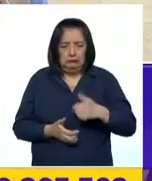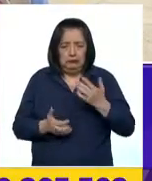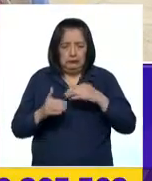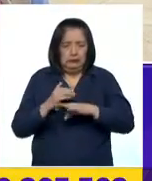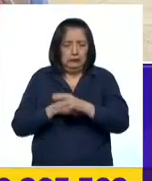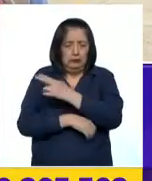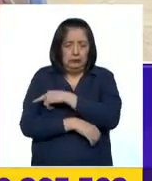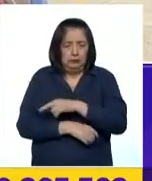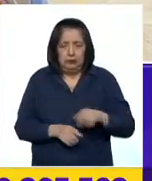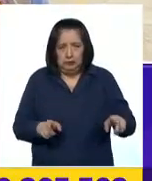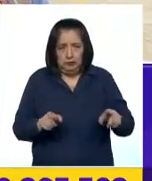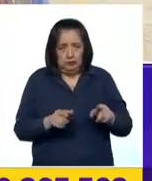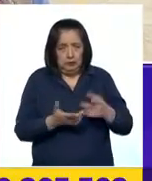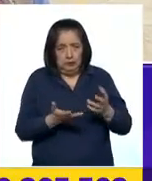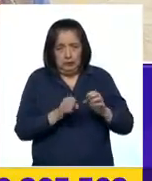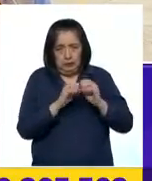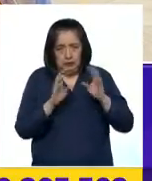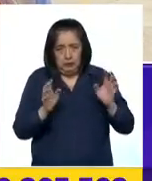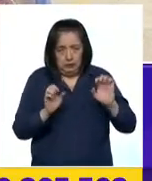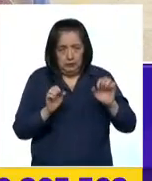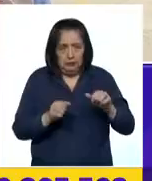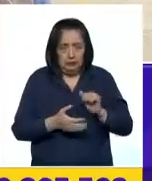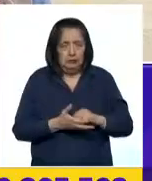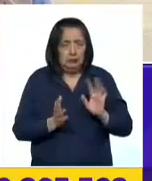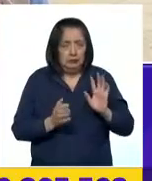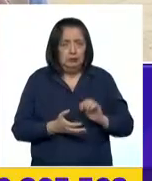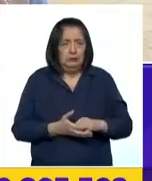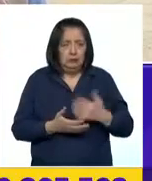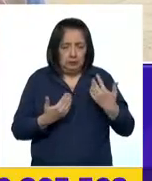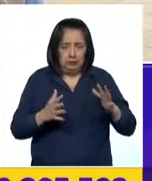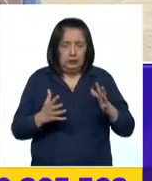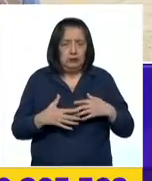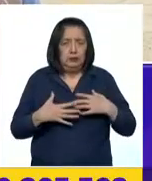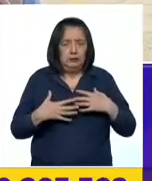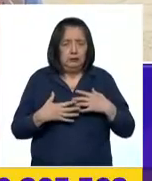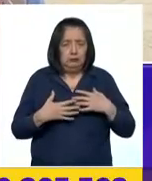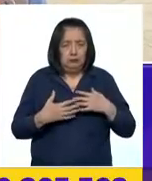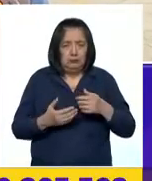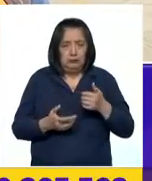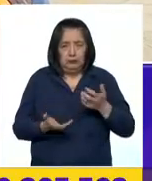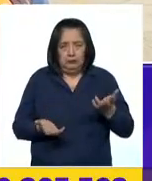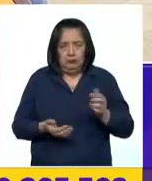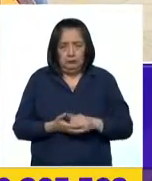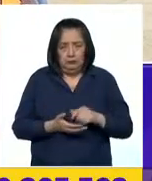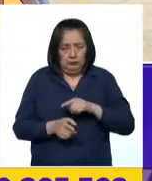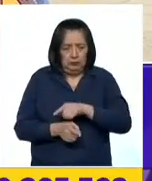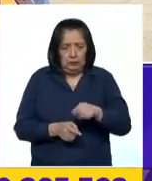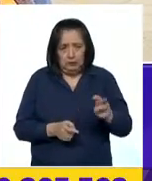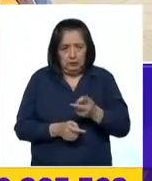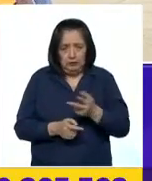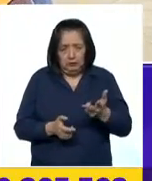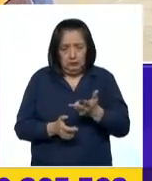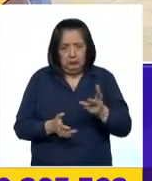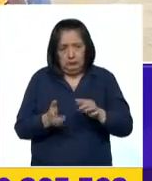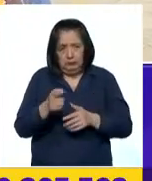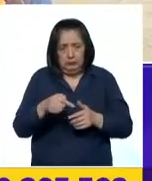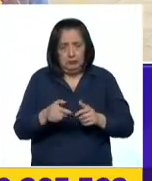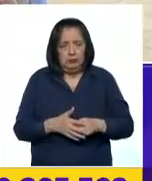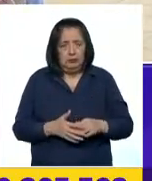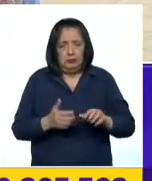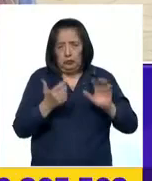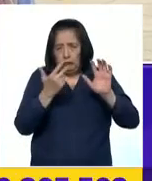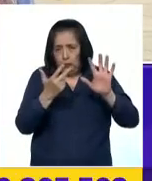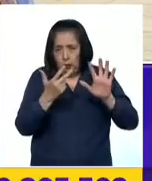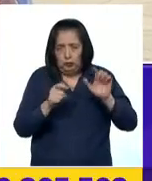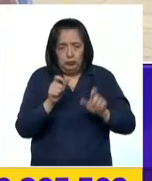El mismo día han sido curados ellos a ellos, porque son los